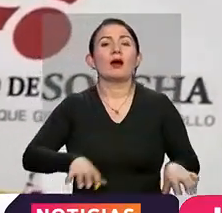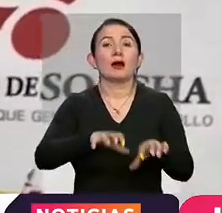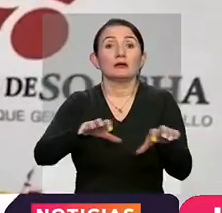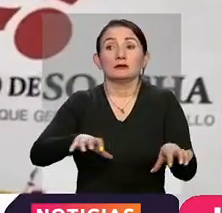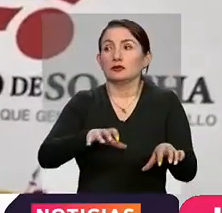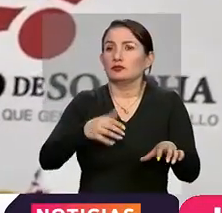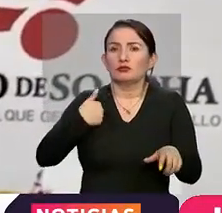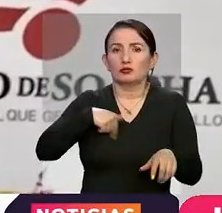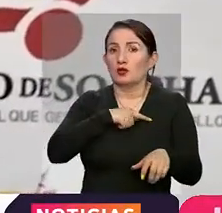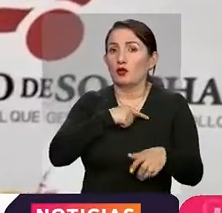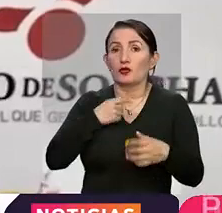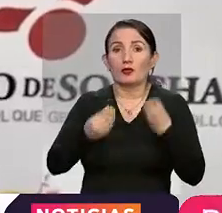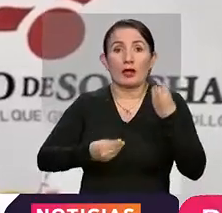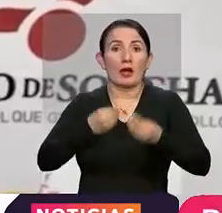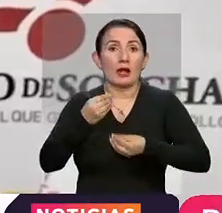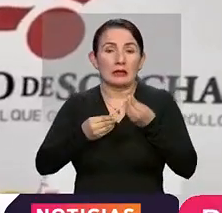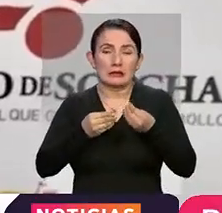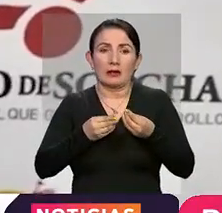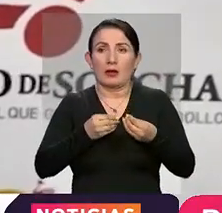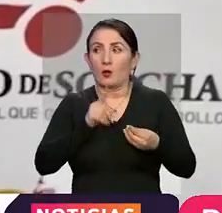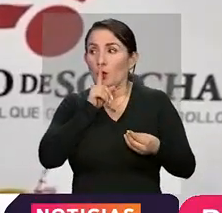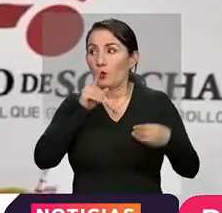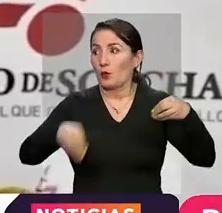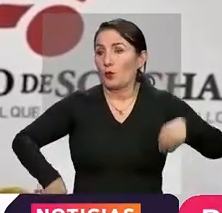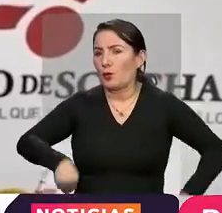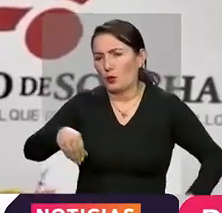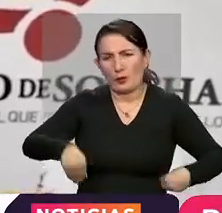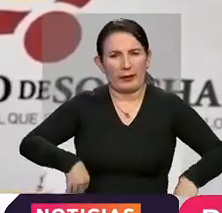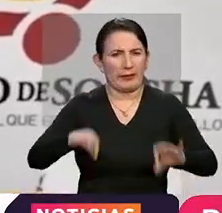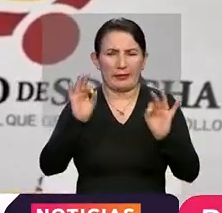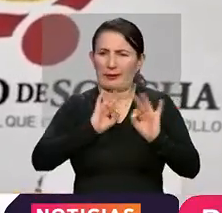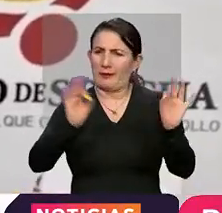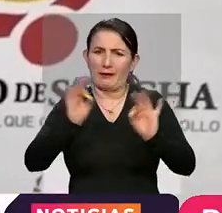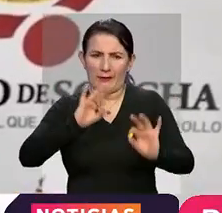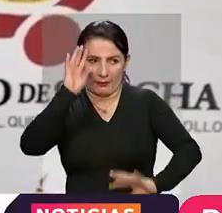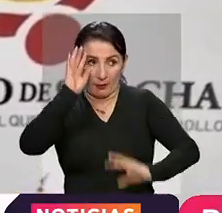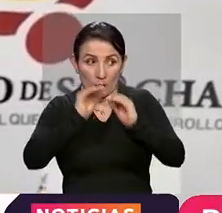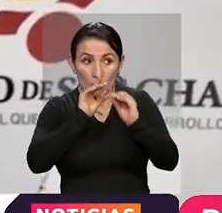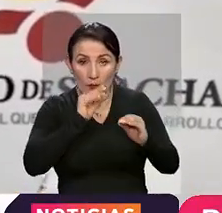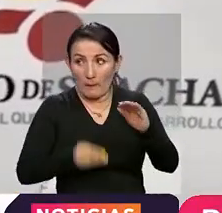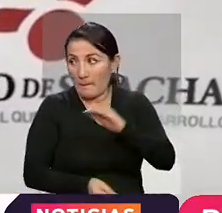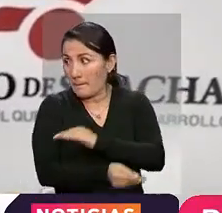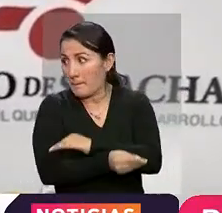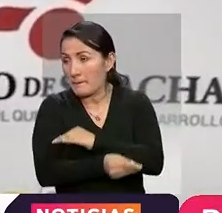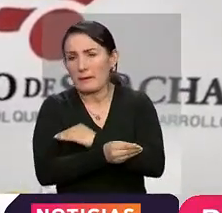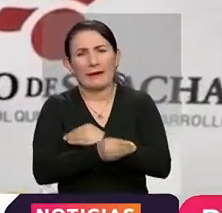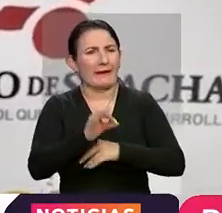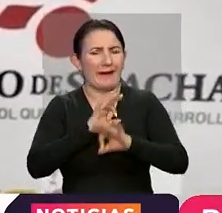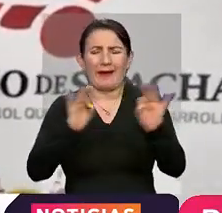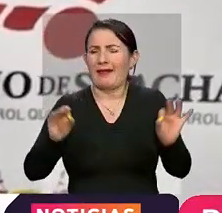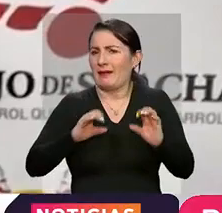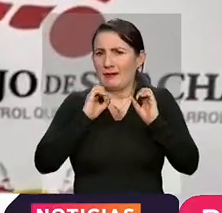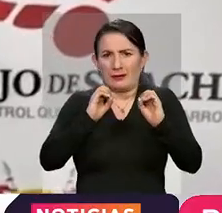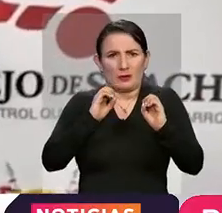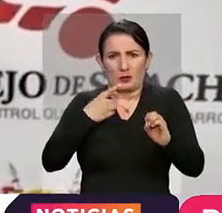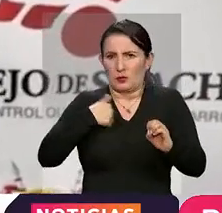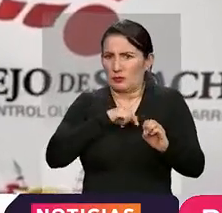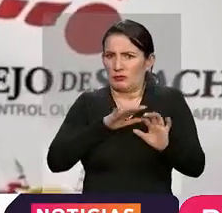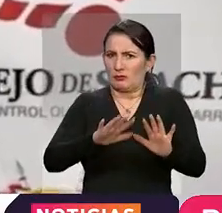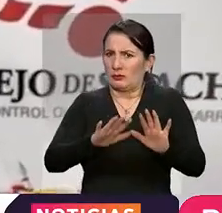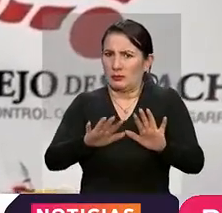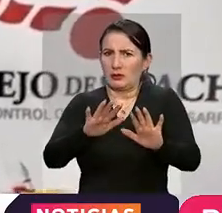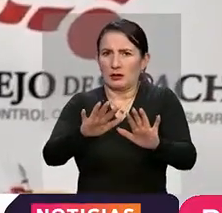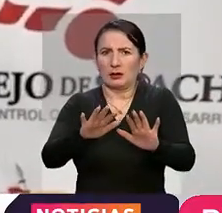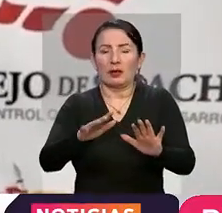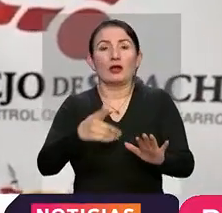nos prestamos para ningún tipo de ilícito, no nos prestamos para conectar con temas de corrupción y de amañar cosas, pues porque de hecho